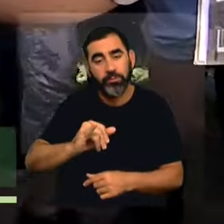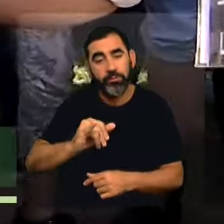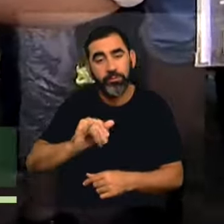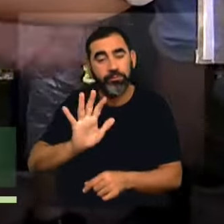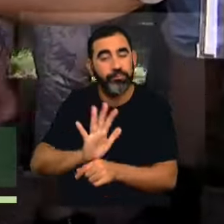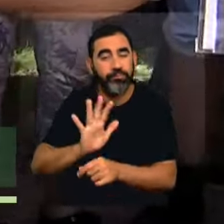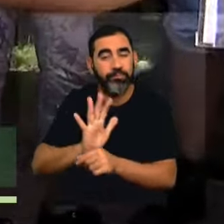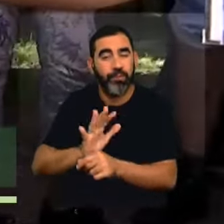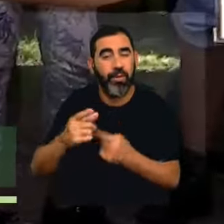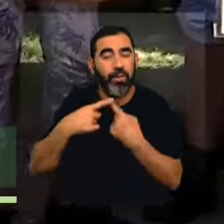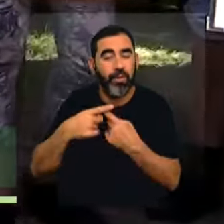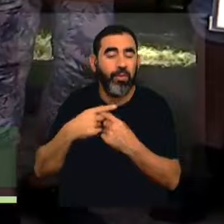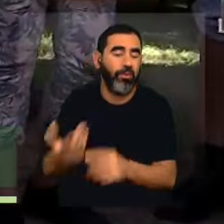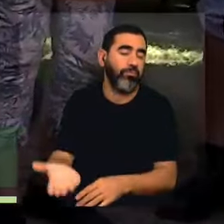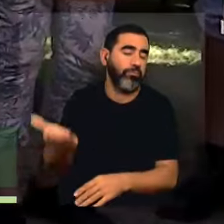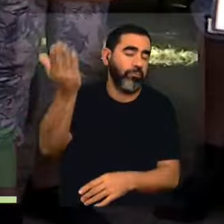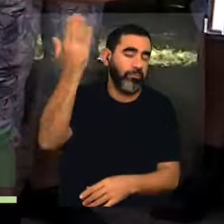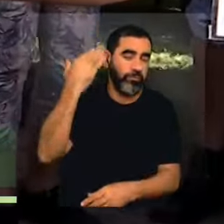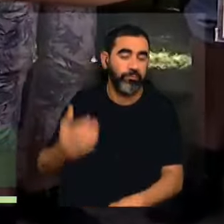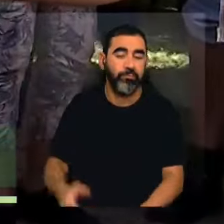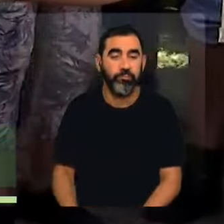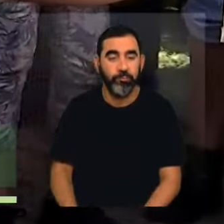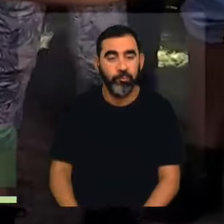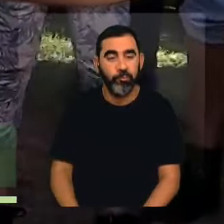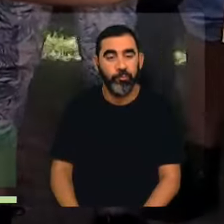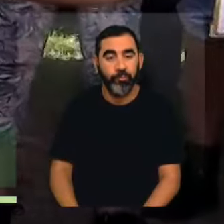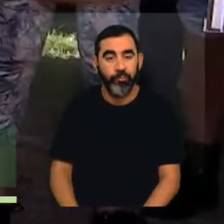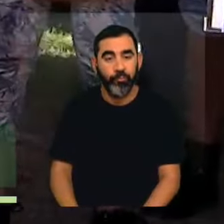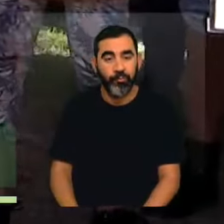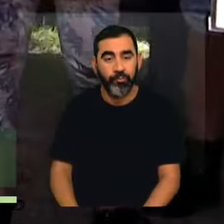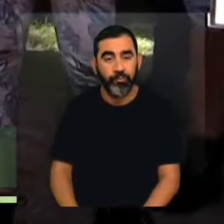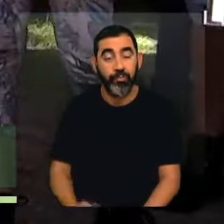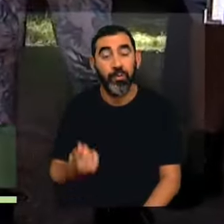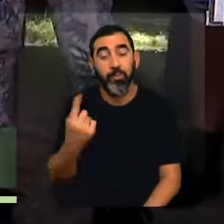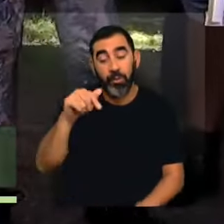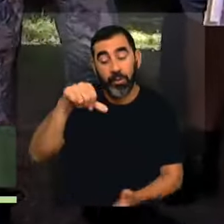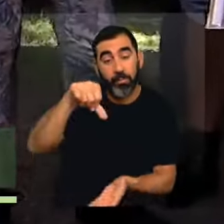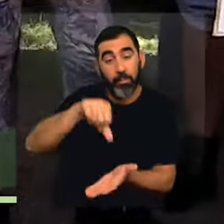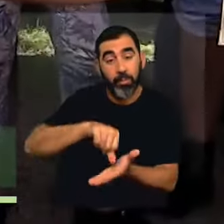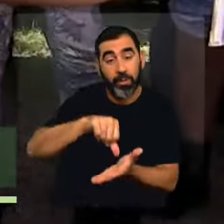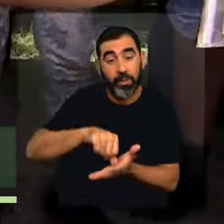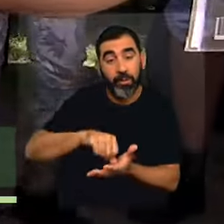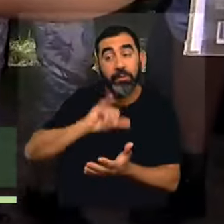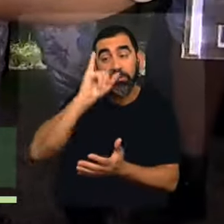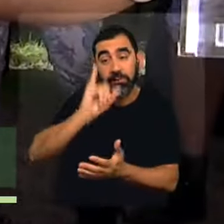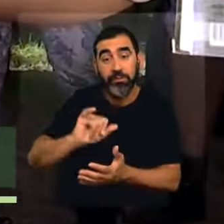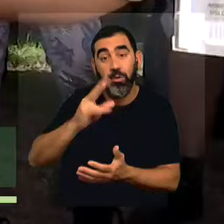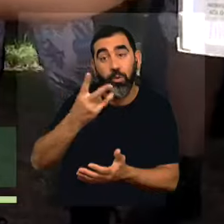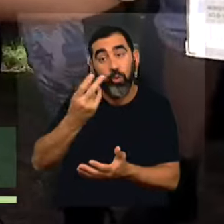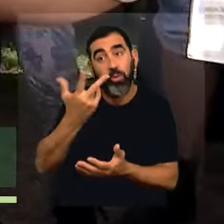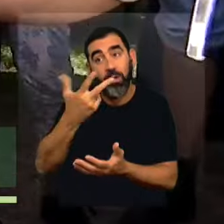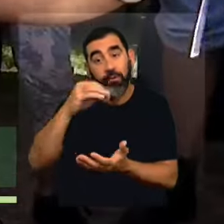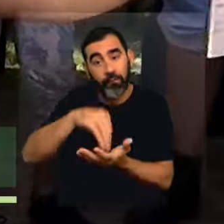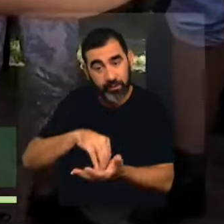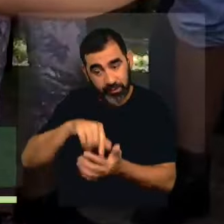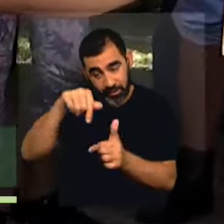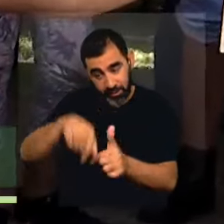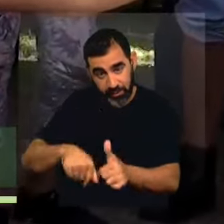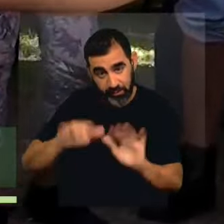quedado en el pasado pero este fue un país que fue intervenido dos o tres